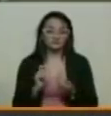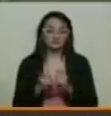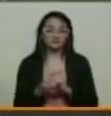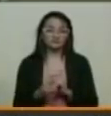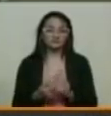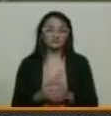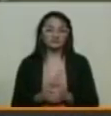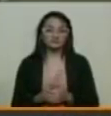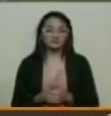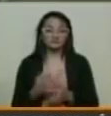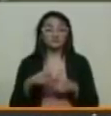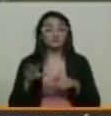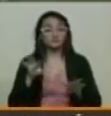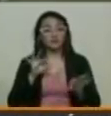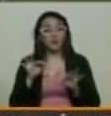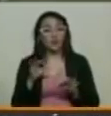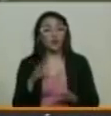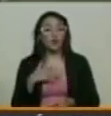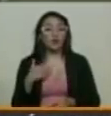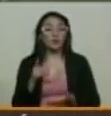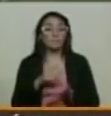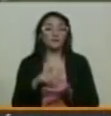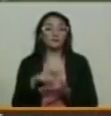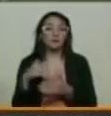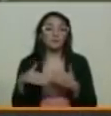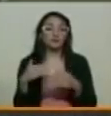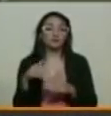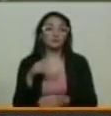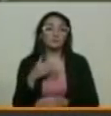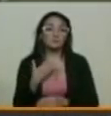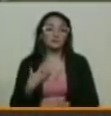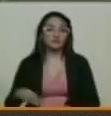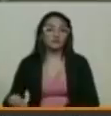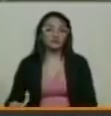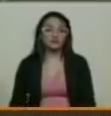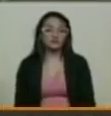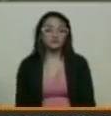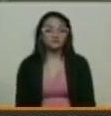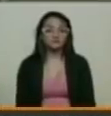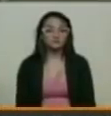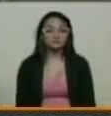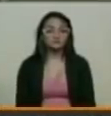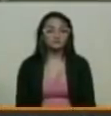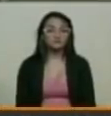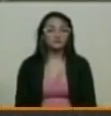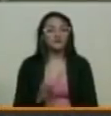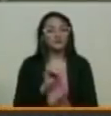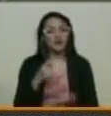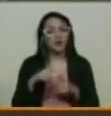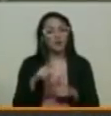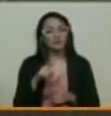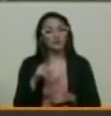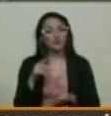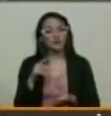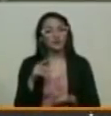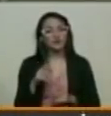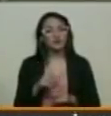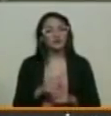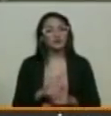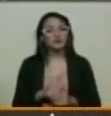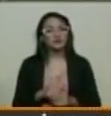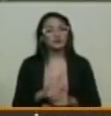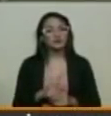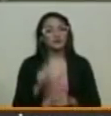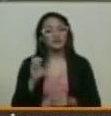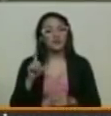sin embargo, escogieron no participar en el proceso presidencial. Para finalizar, Francisco Marín, Televen.